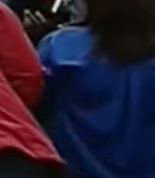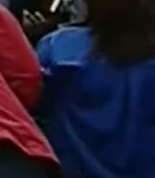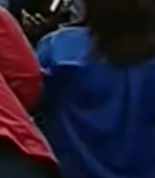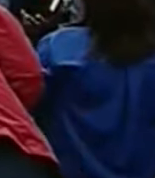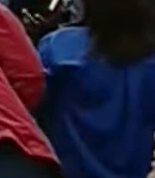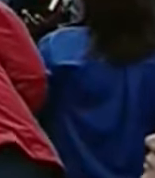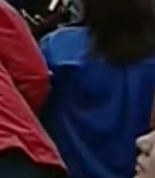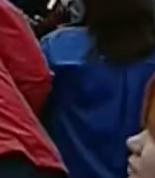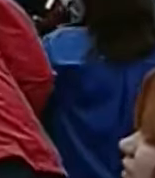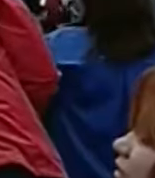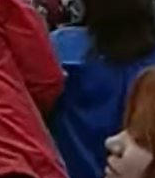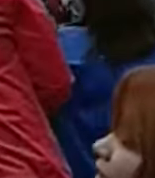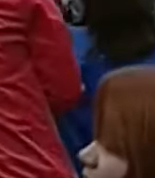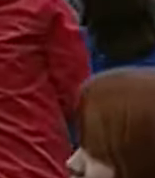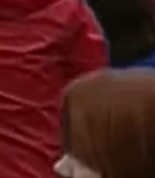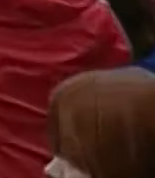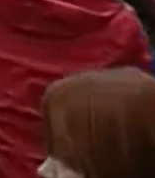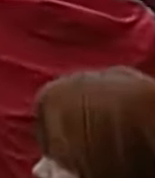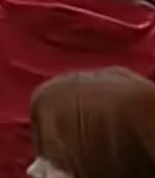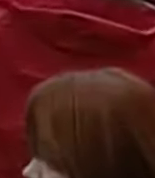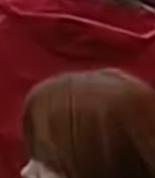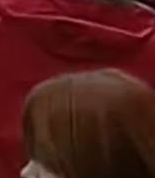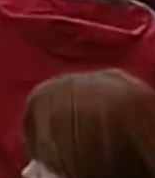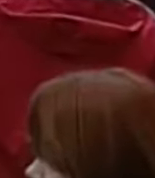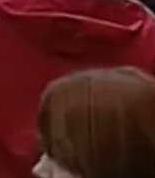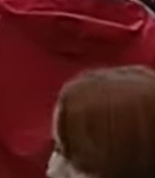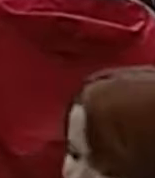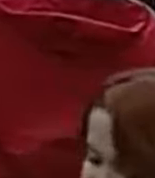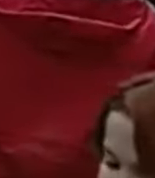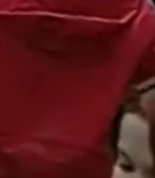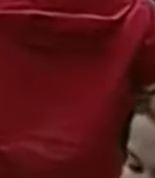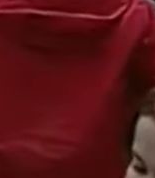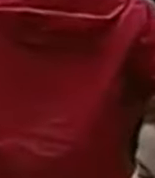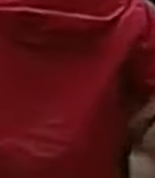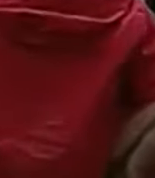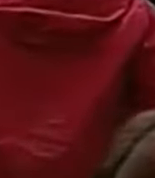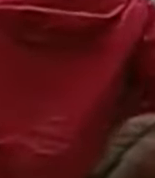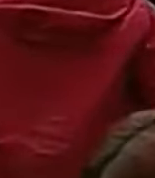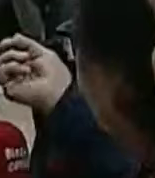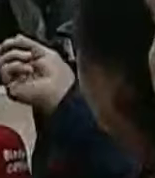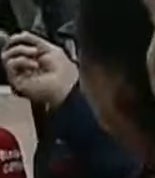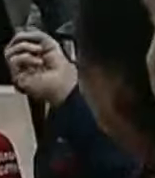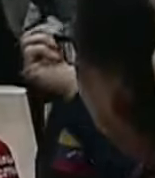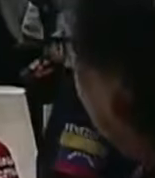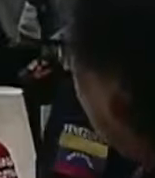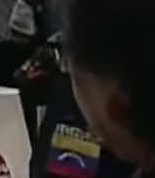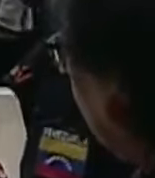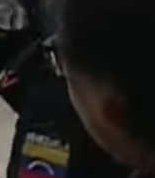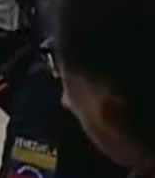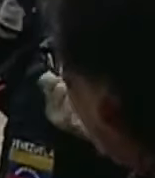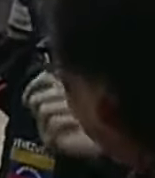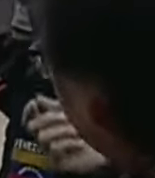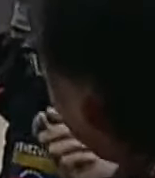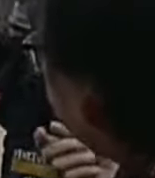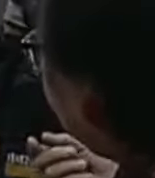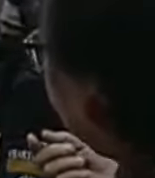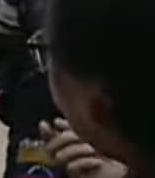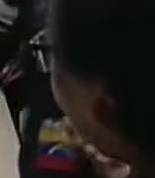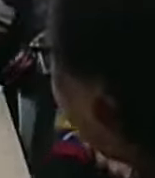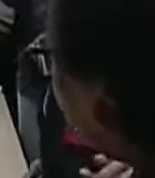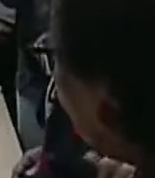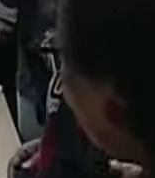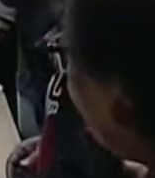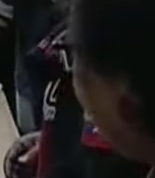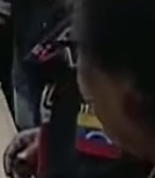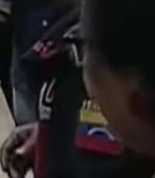decir más revolución, más patria, ser más soberano y que podamos profundizar en una democracia